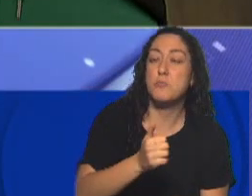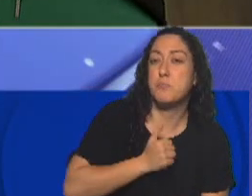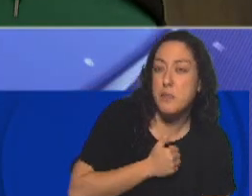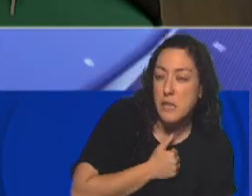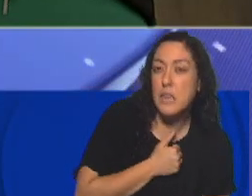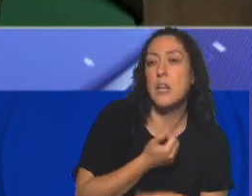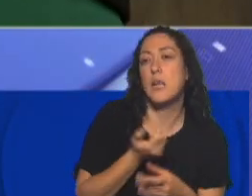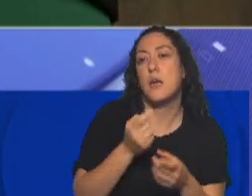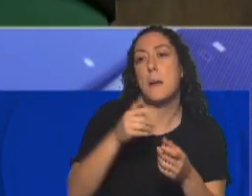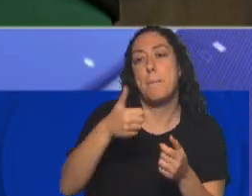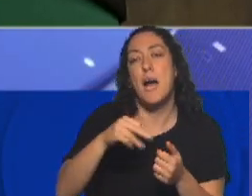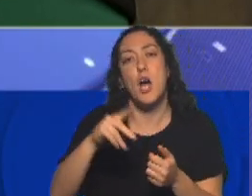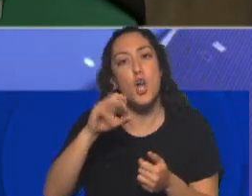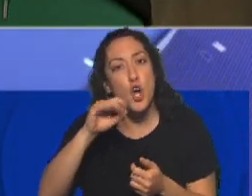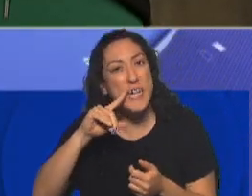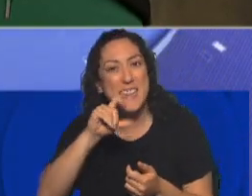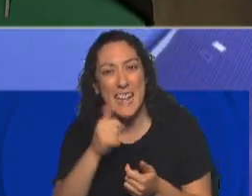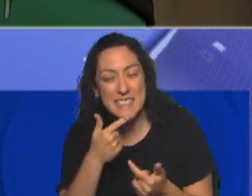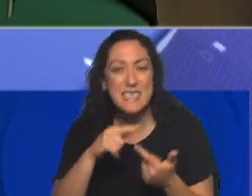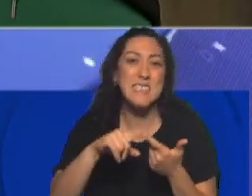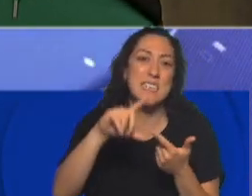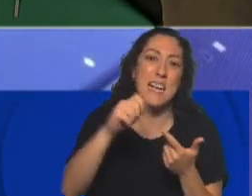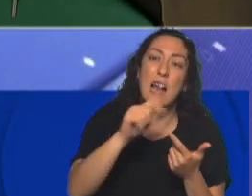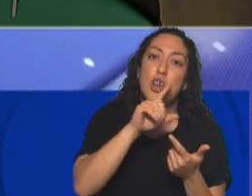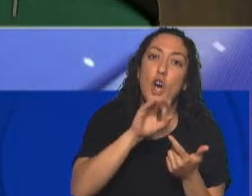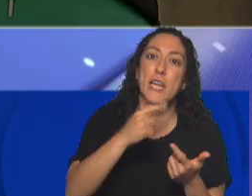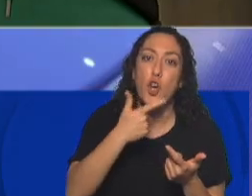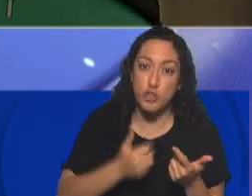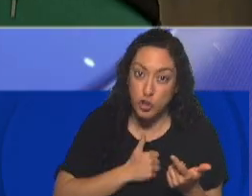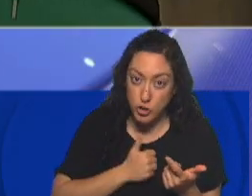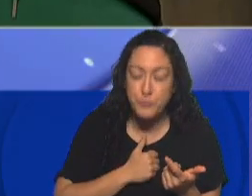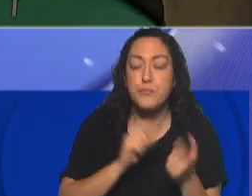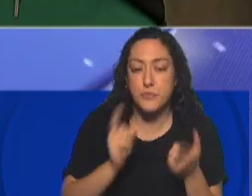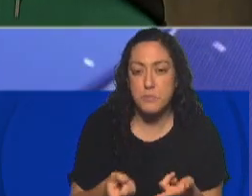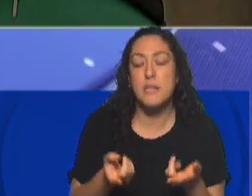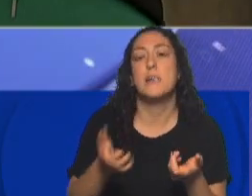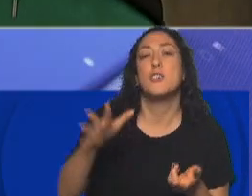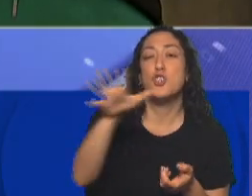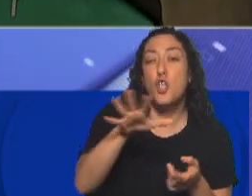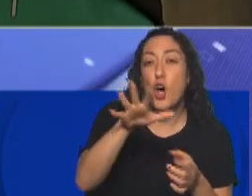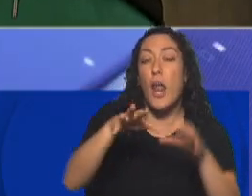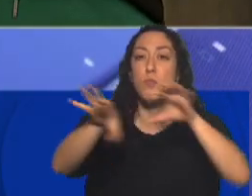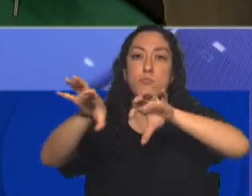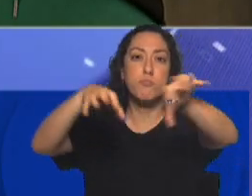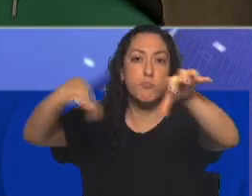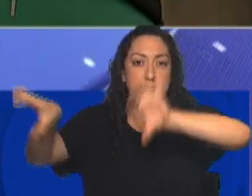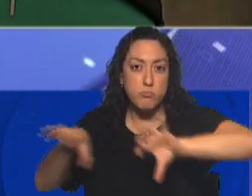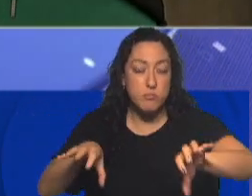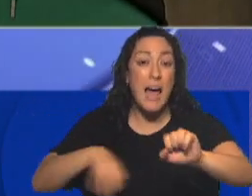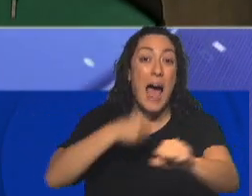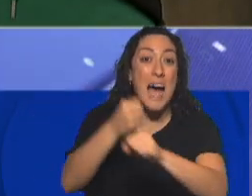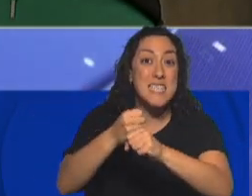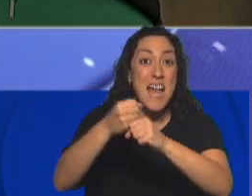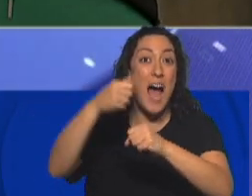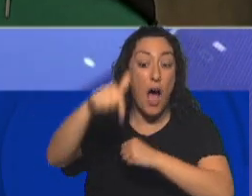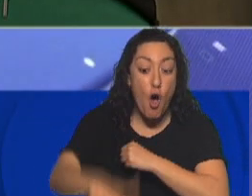ser cristianos maronitas, pueden ser católicos, y a su vez están divididos, digamos, en las zonas. Lo que venía pasando hasta ahora es que los